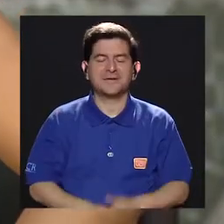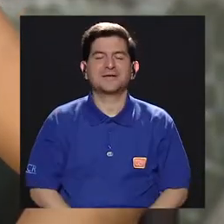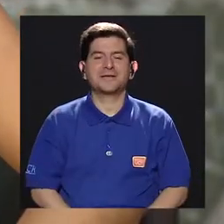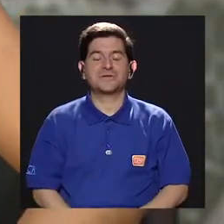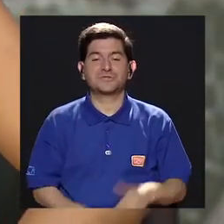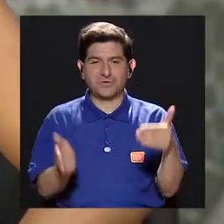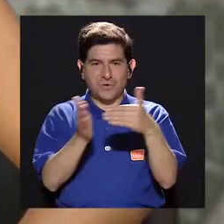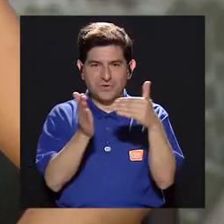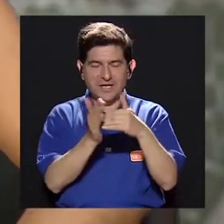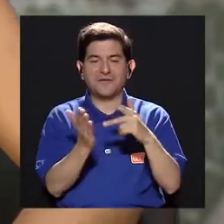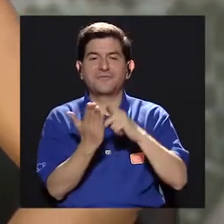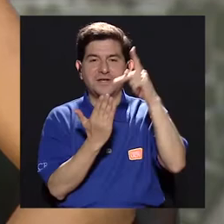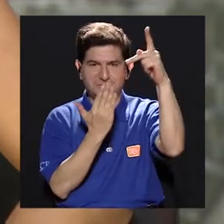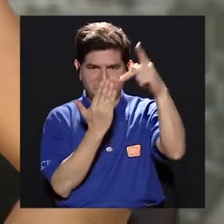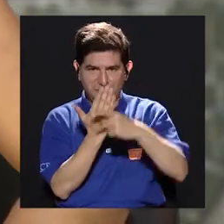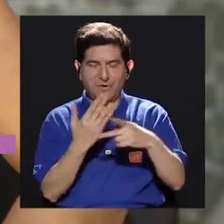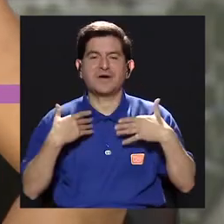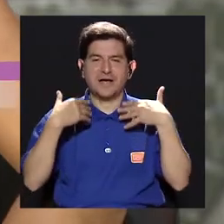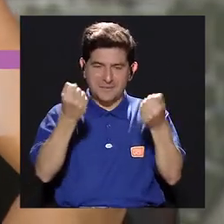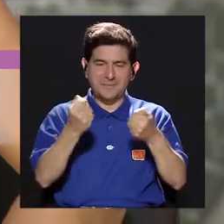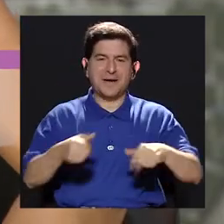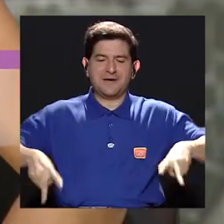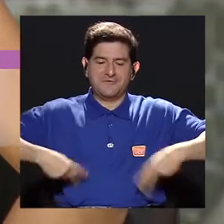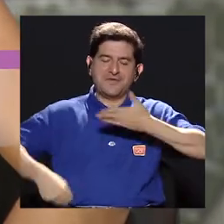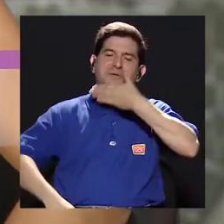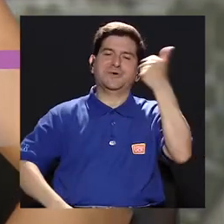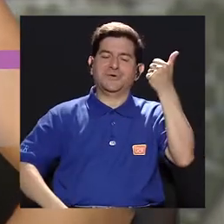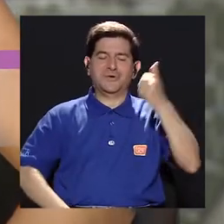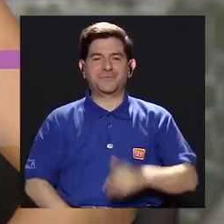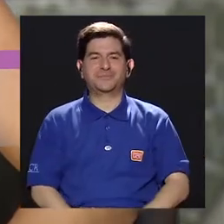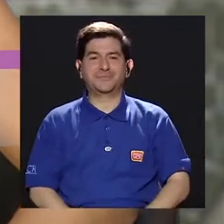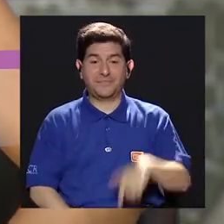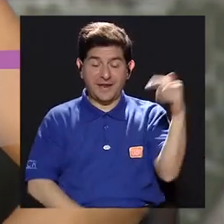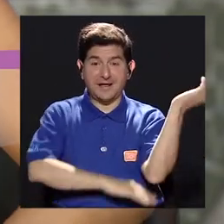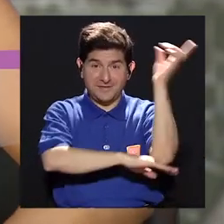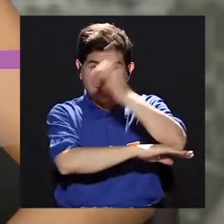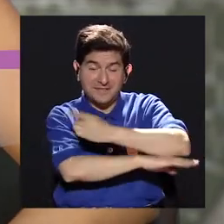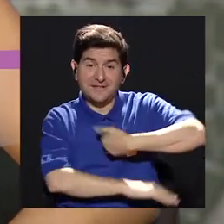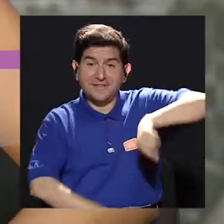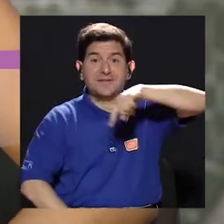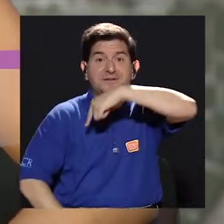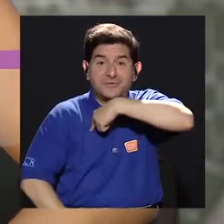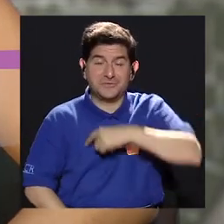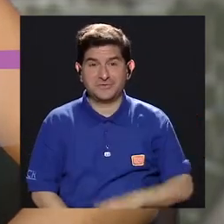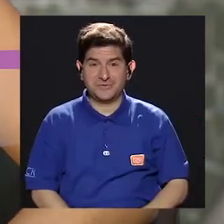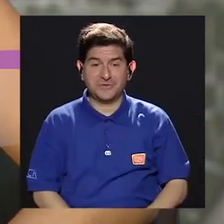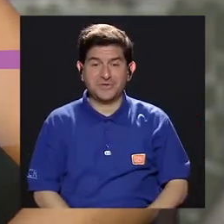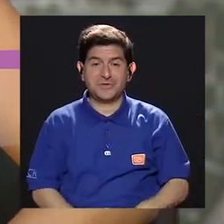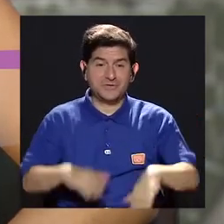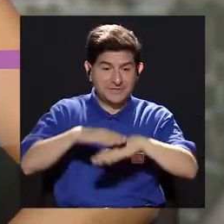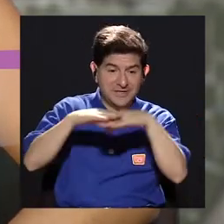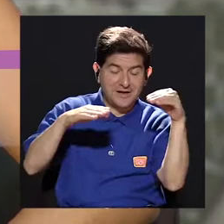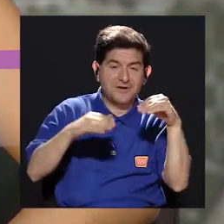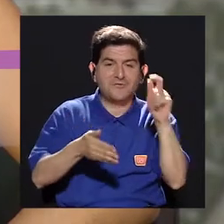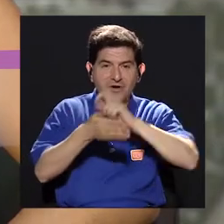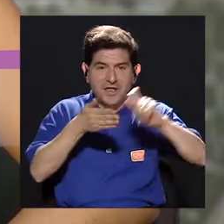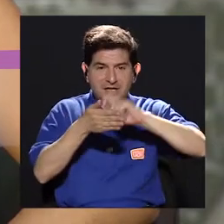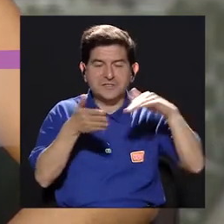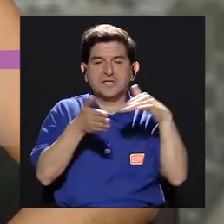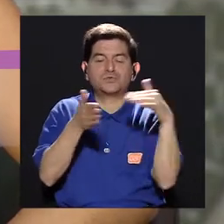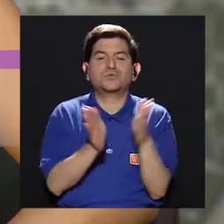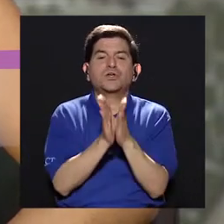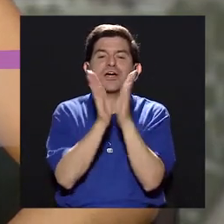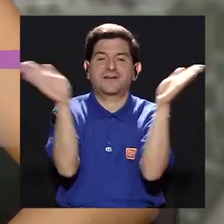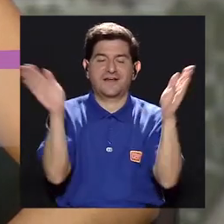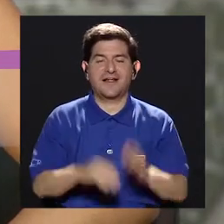bienvenidos y bienvenidas una vez más a su telerrevista de salud Vivir Mejor. El día de hoy nos encontramos en las afueras de la Escuela